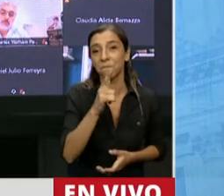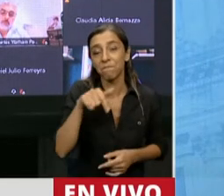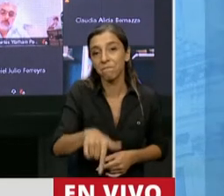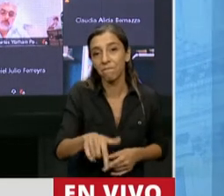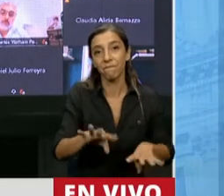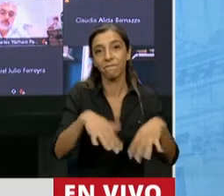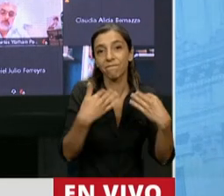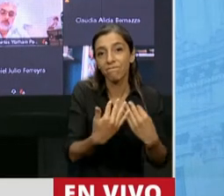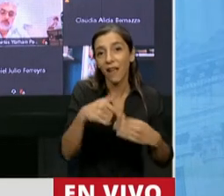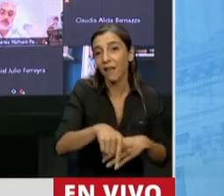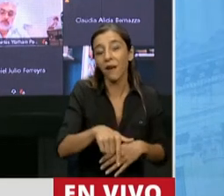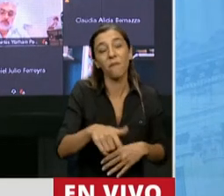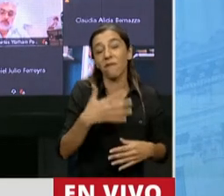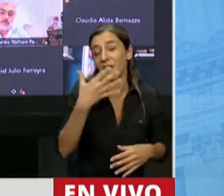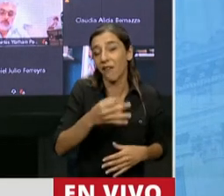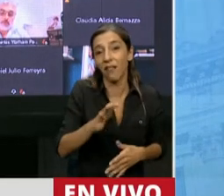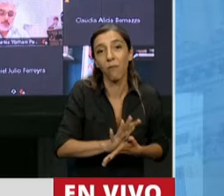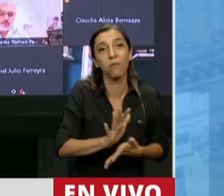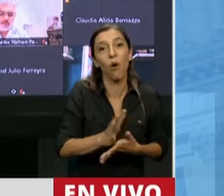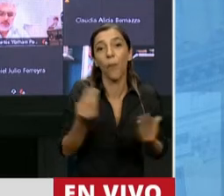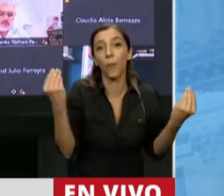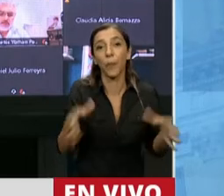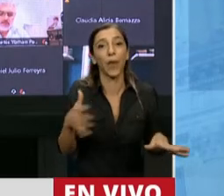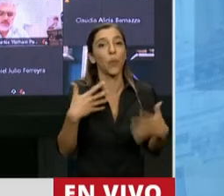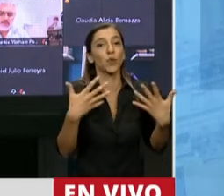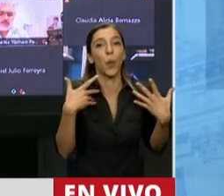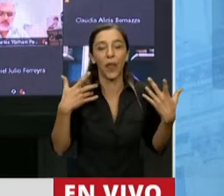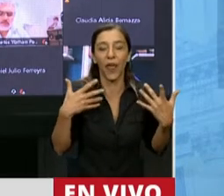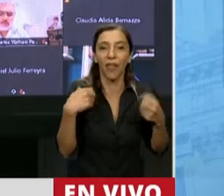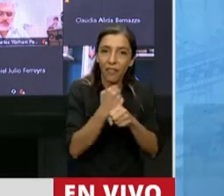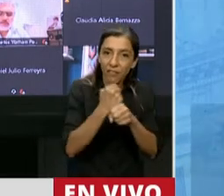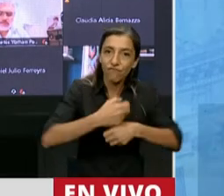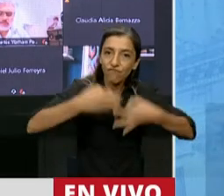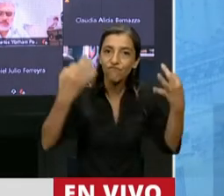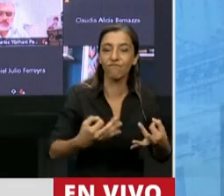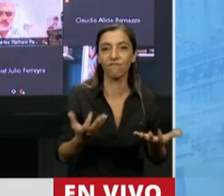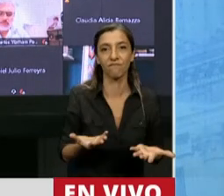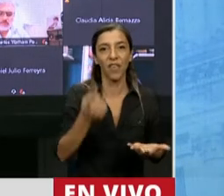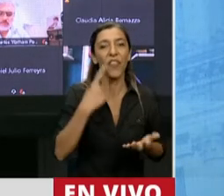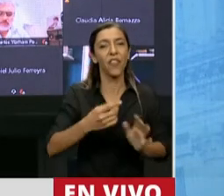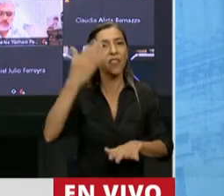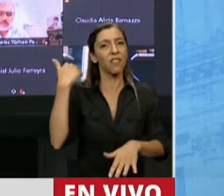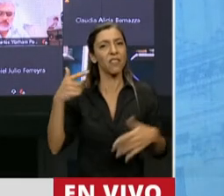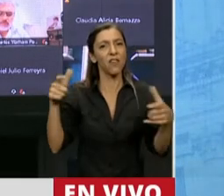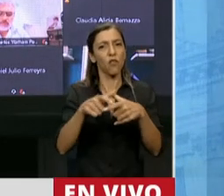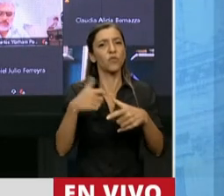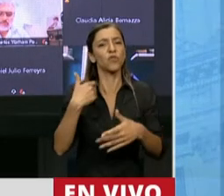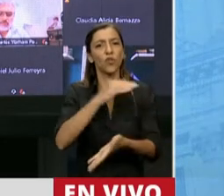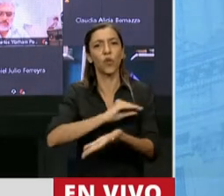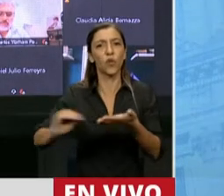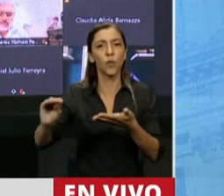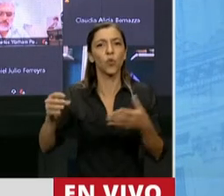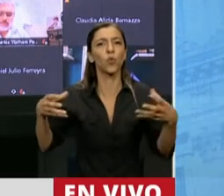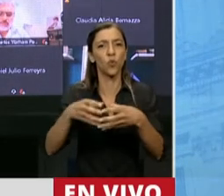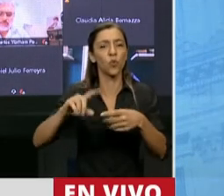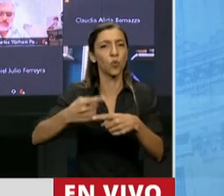de estas oportunidades. En ese día, en la comisión, los diputados y diputadas del Frente de Todos nos decían que no